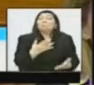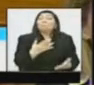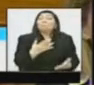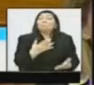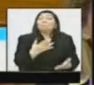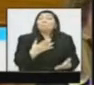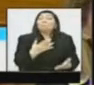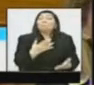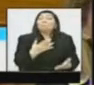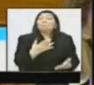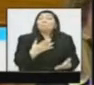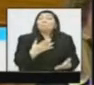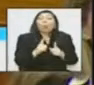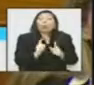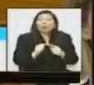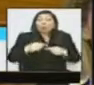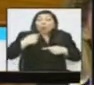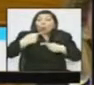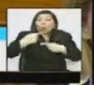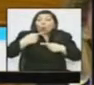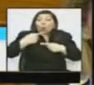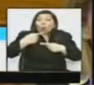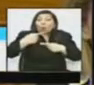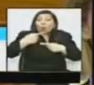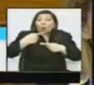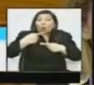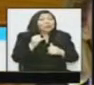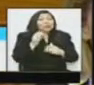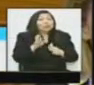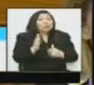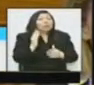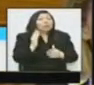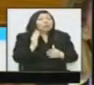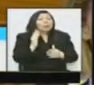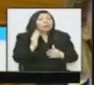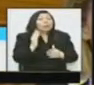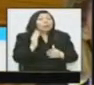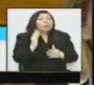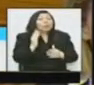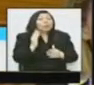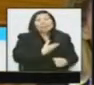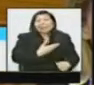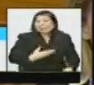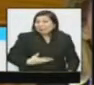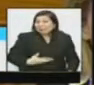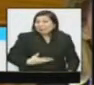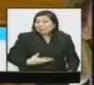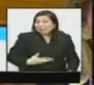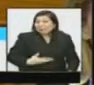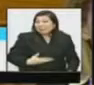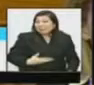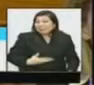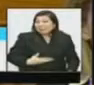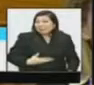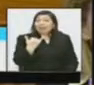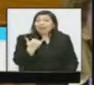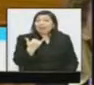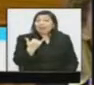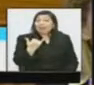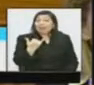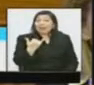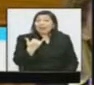que la ley permite y creo que y eso es así ahora